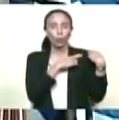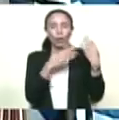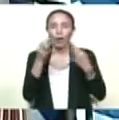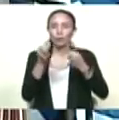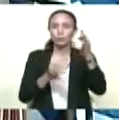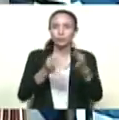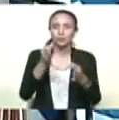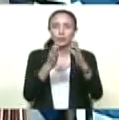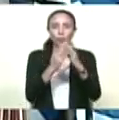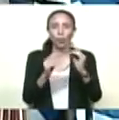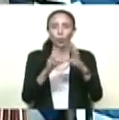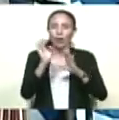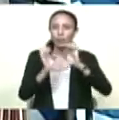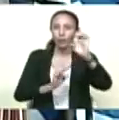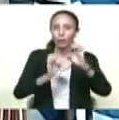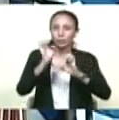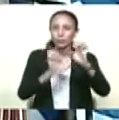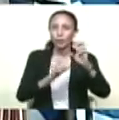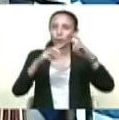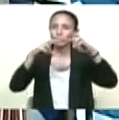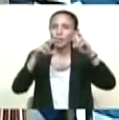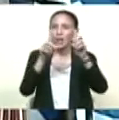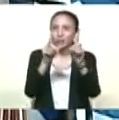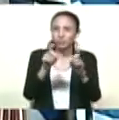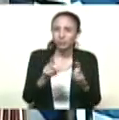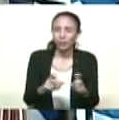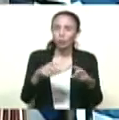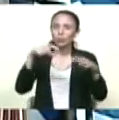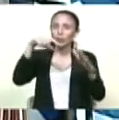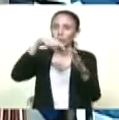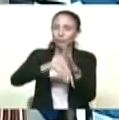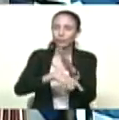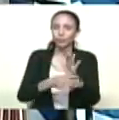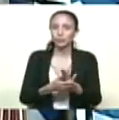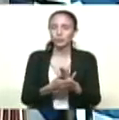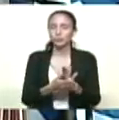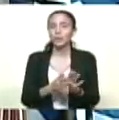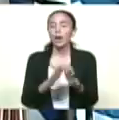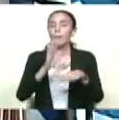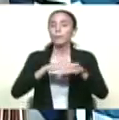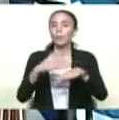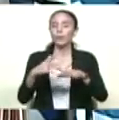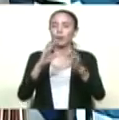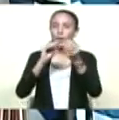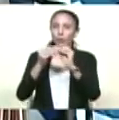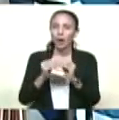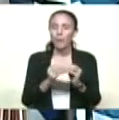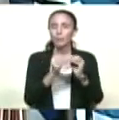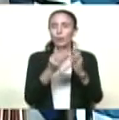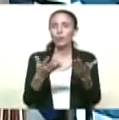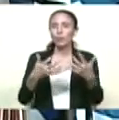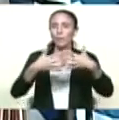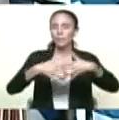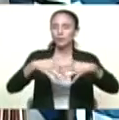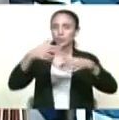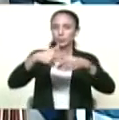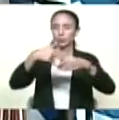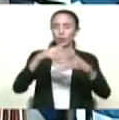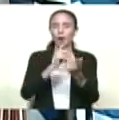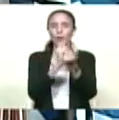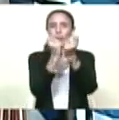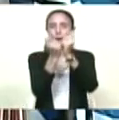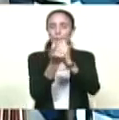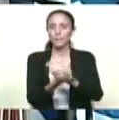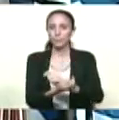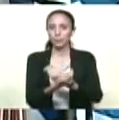para avanzar pues en esa depuración necesaria porque la reestructuración de pedevesa de la reestructuración de